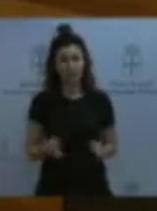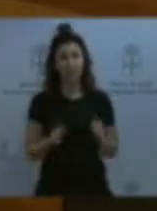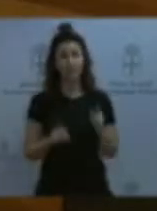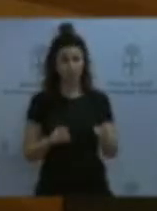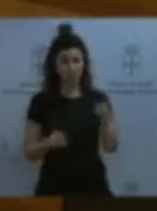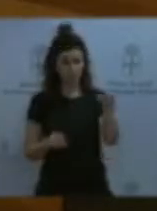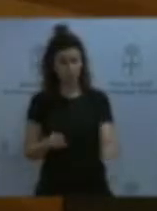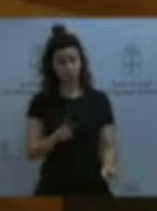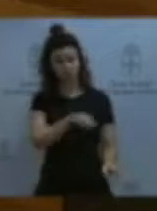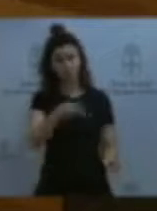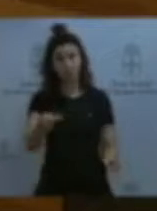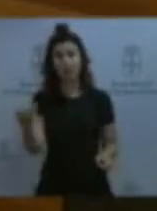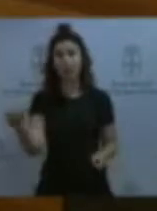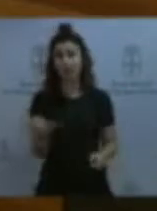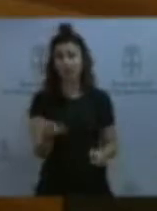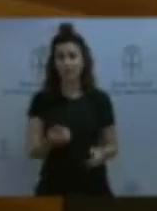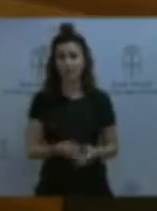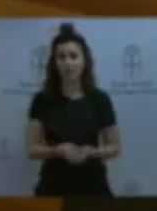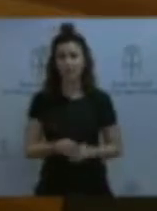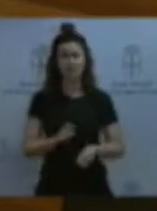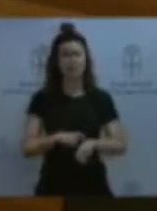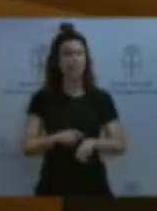tenía tiempo, porque estaba muy ocupado.